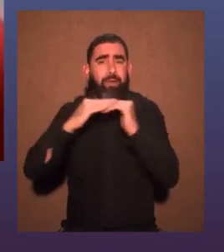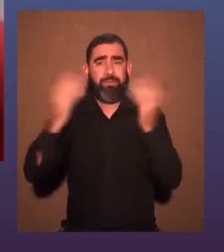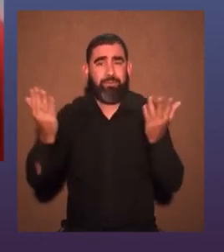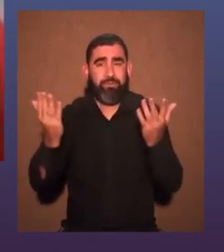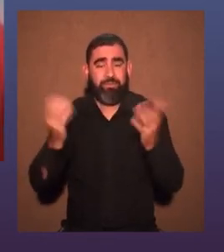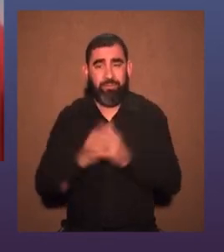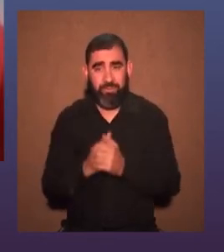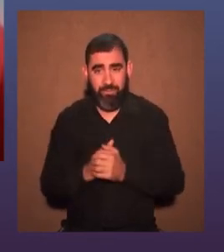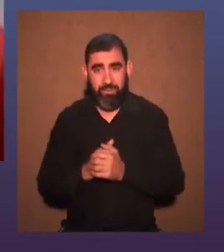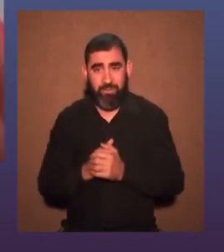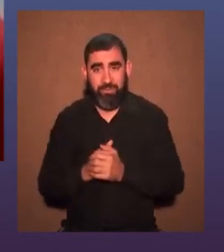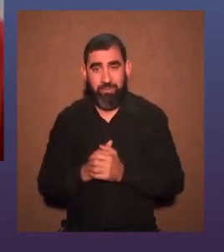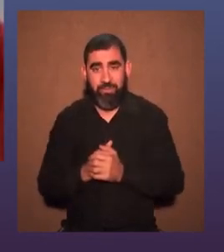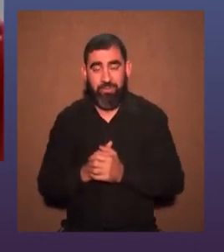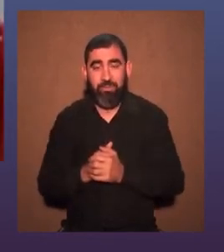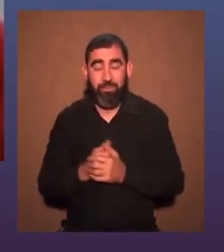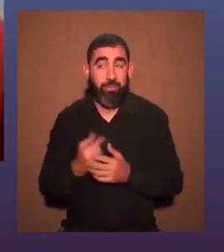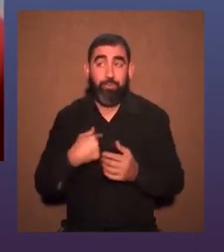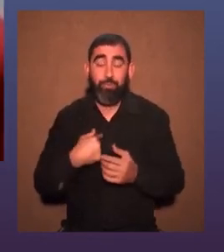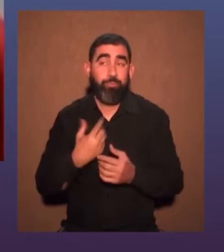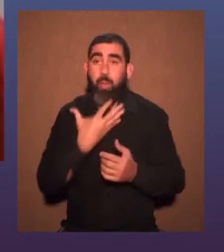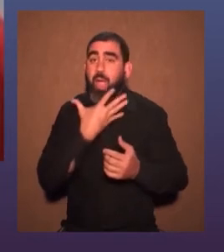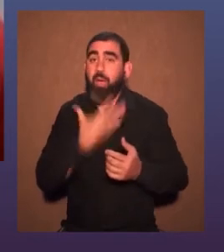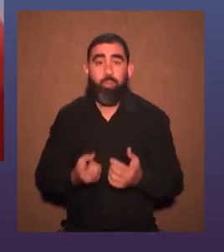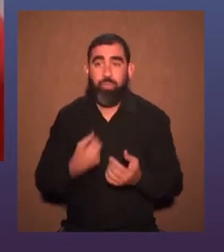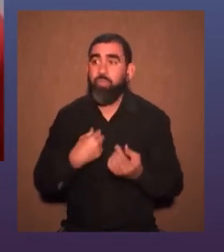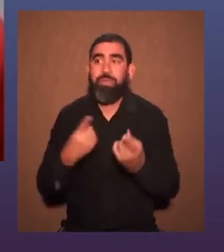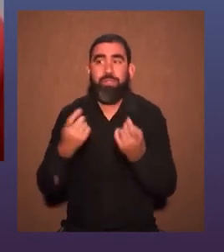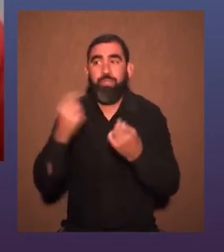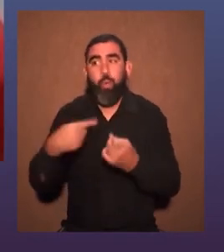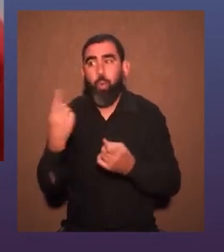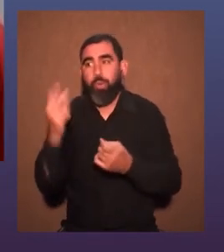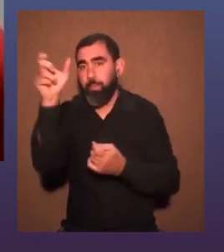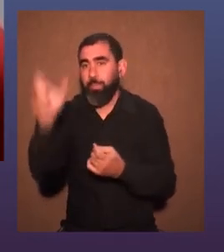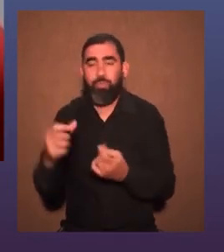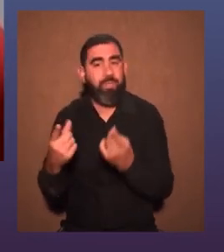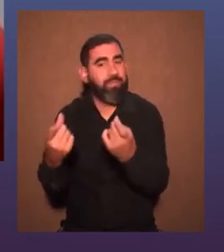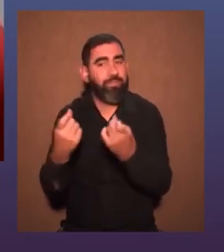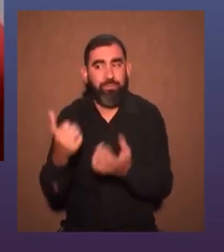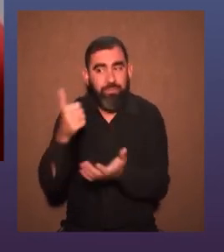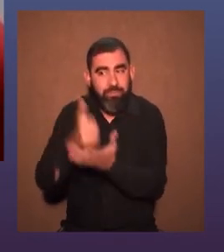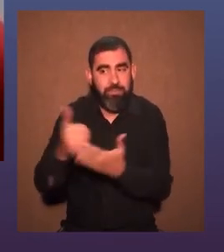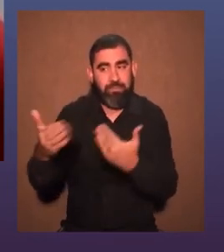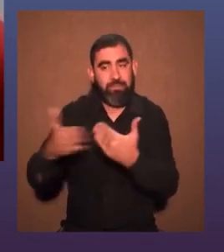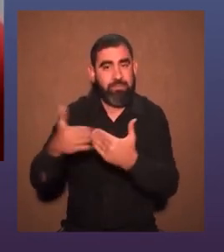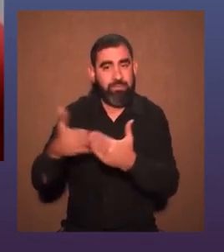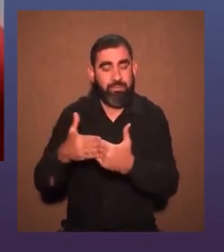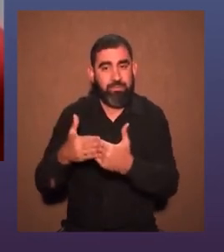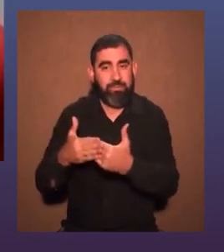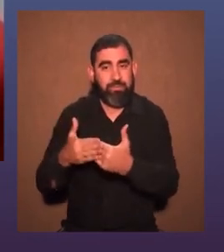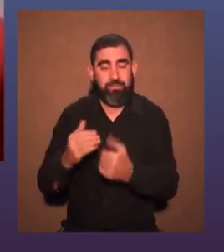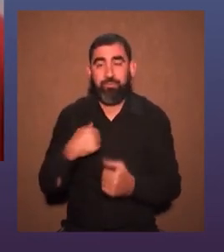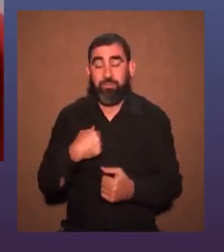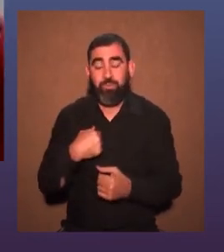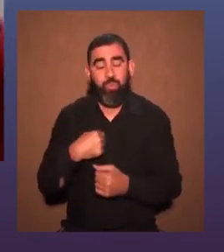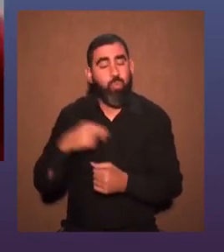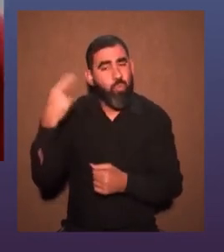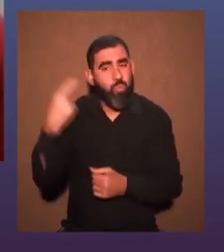yo. No, pero está... Genera esas angustias, que, ¿no? De que necesito al otro, yo necesito que estén ahí. Por eso, yo creo que ha